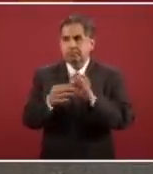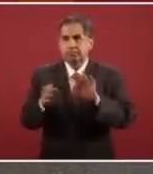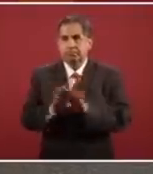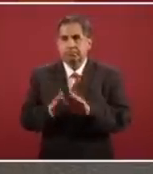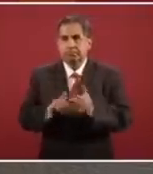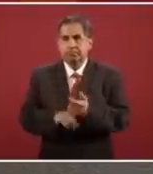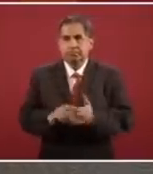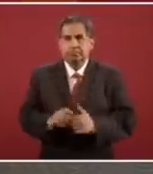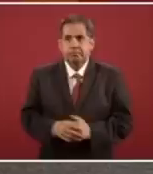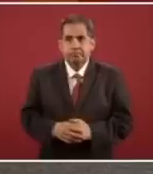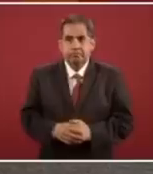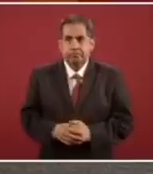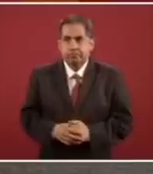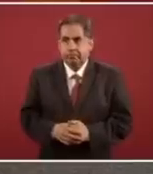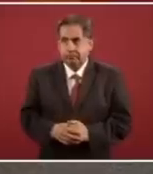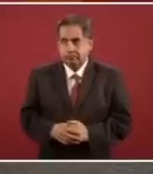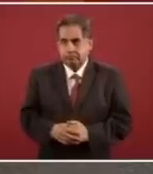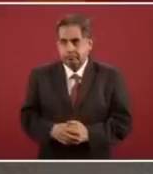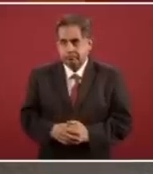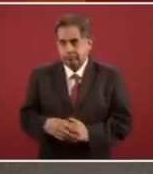que el dinero,